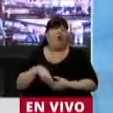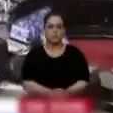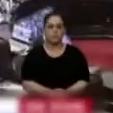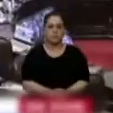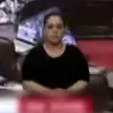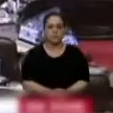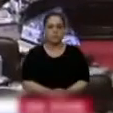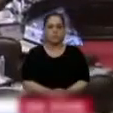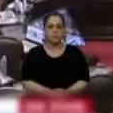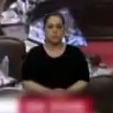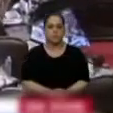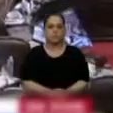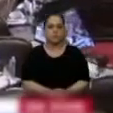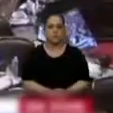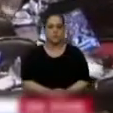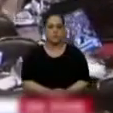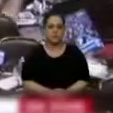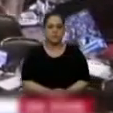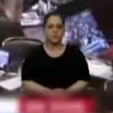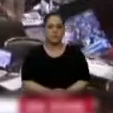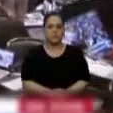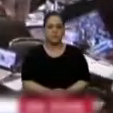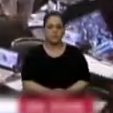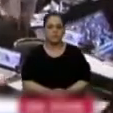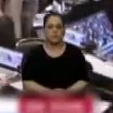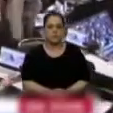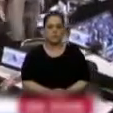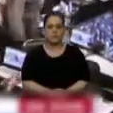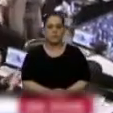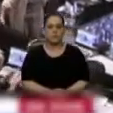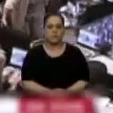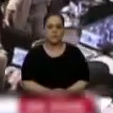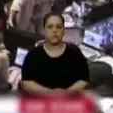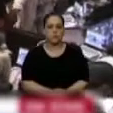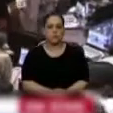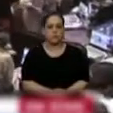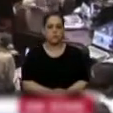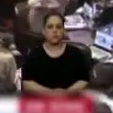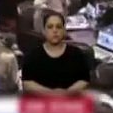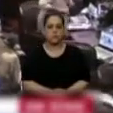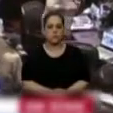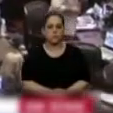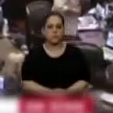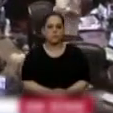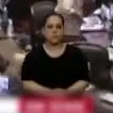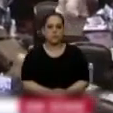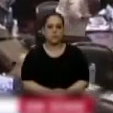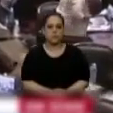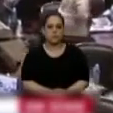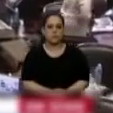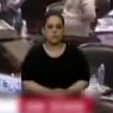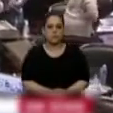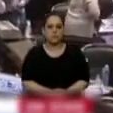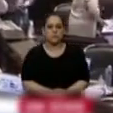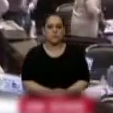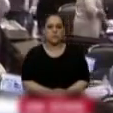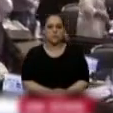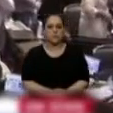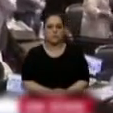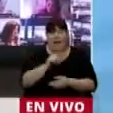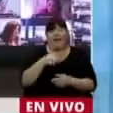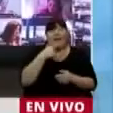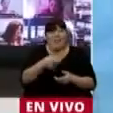declarado porque también tiene que ver digamos no es lo que en definitiva tienen sino lo que se tienen como declarado perfecto bien